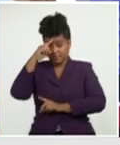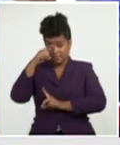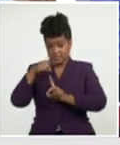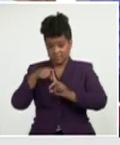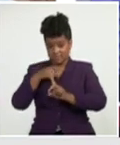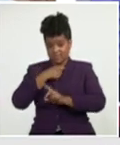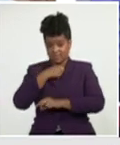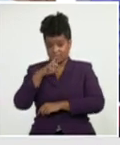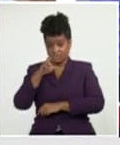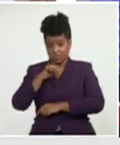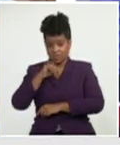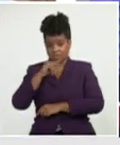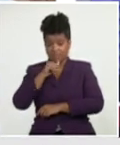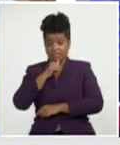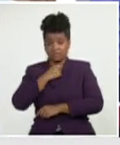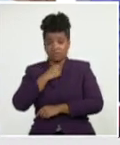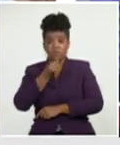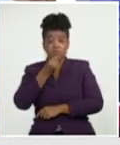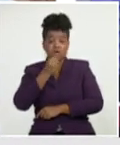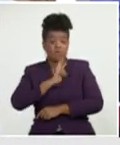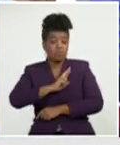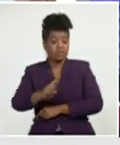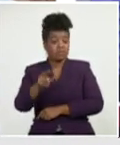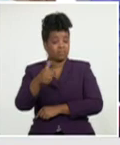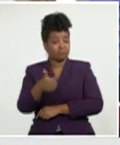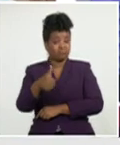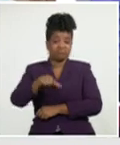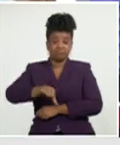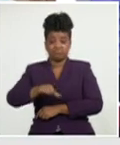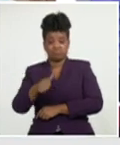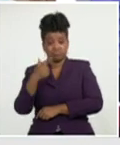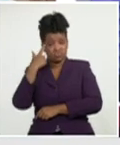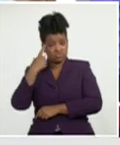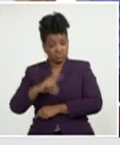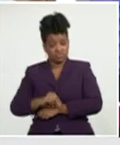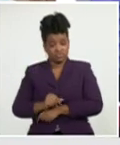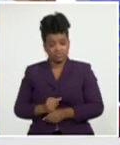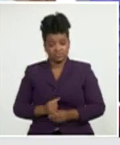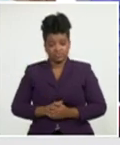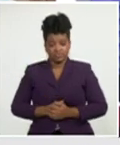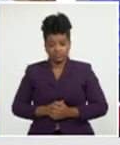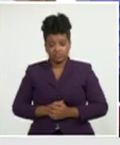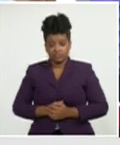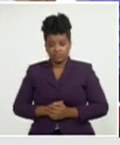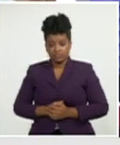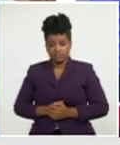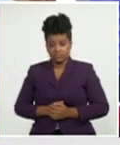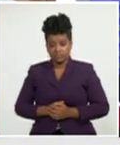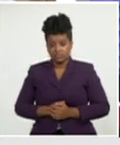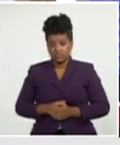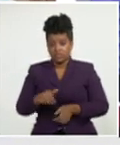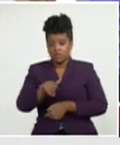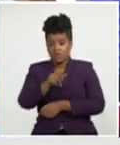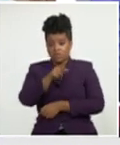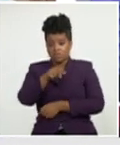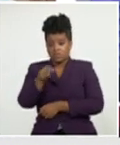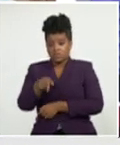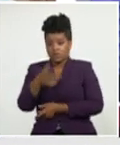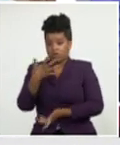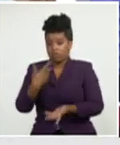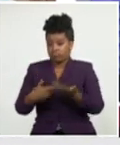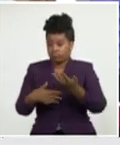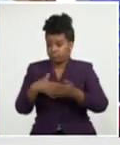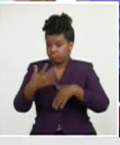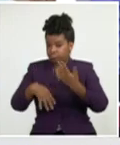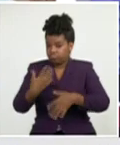bien existe, y por eso es que se excluyen los sujetos que usan esteroides. Y en el caso de los sujetos que tienen patologías trombolíticas,